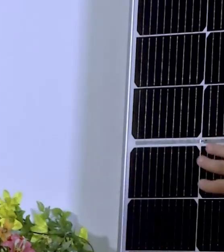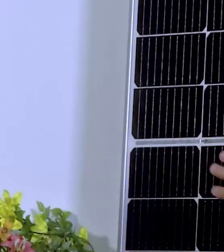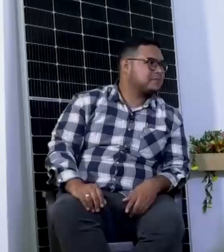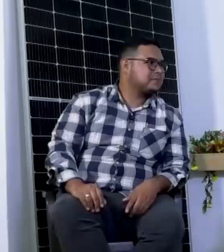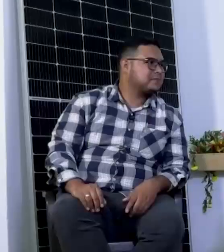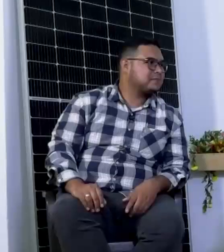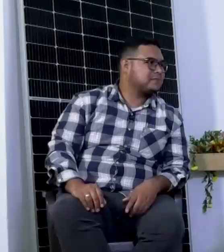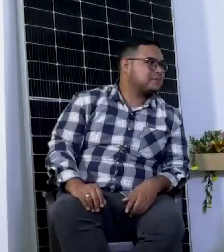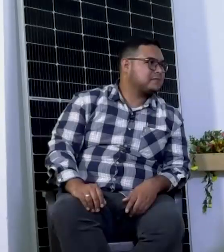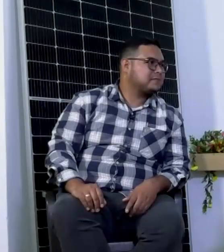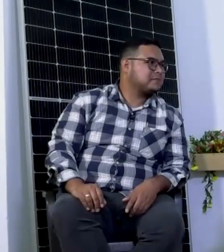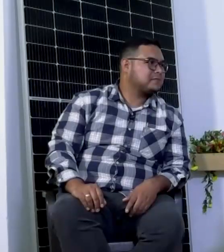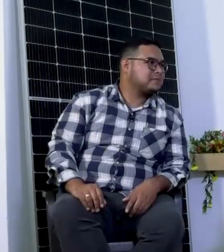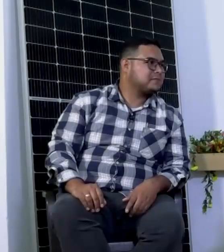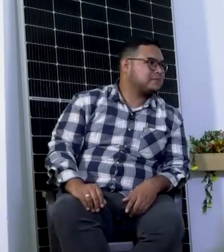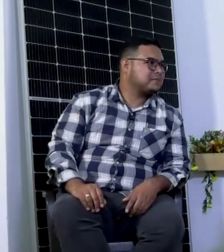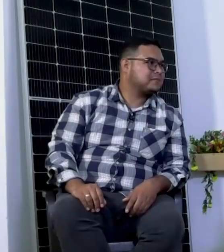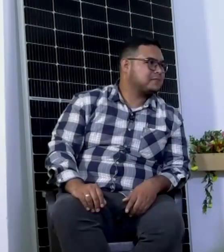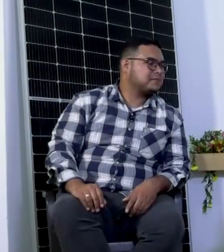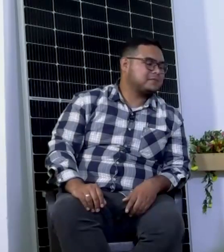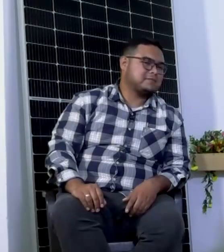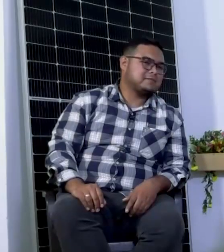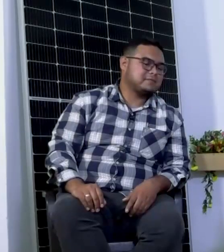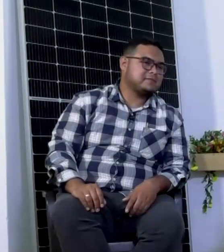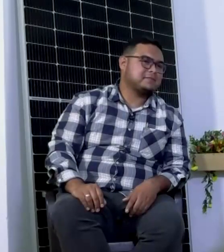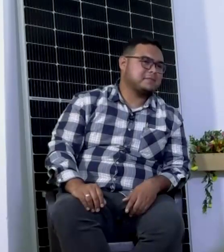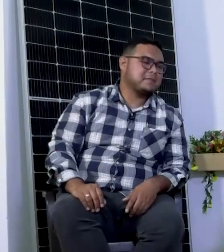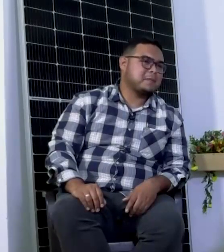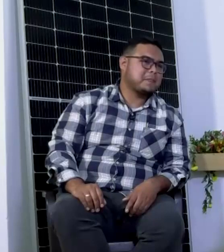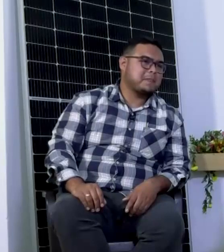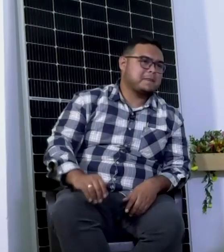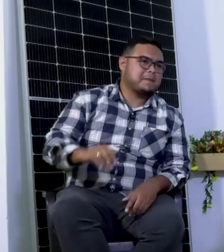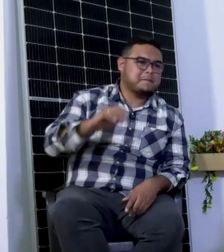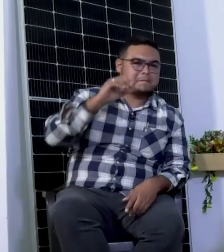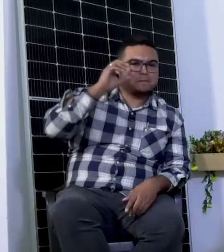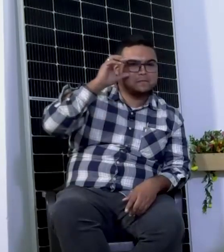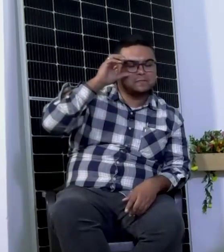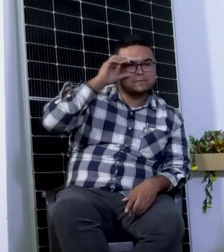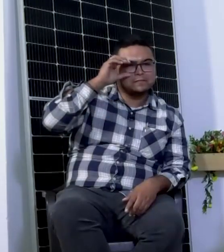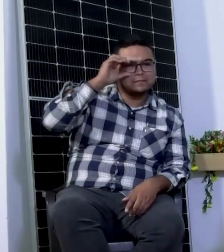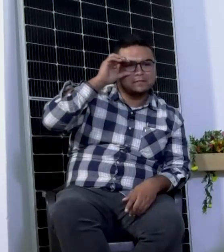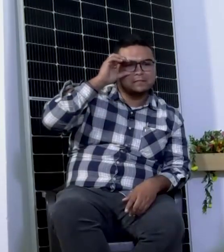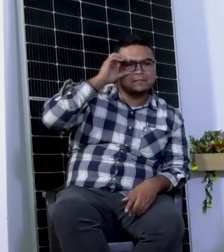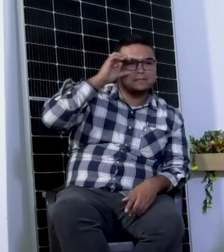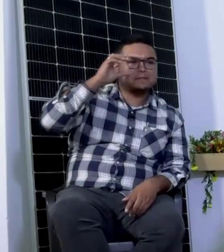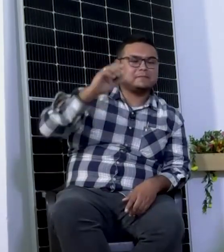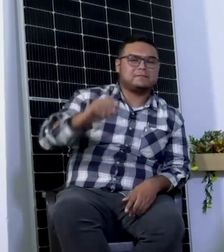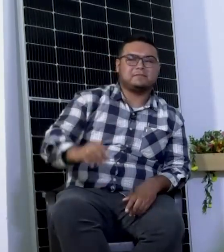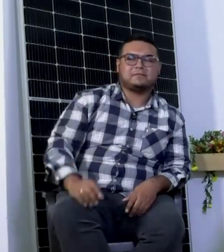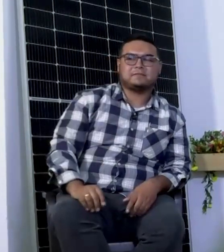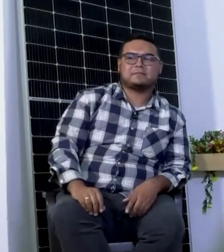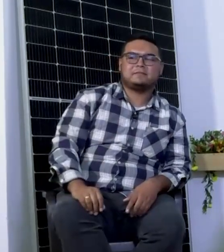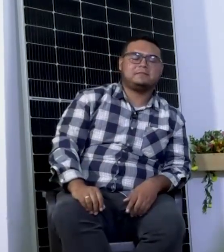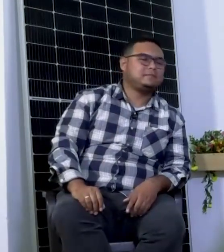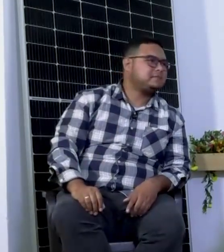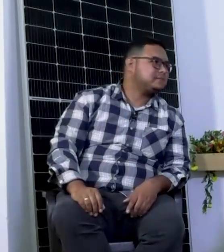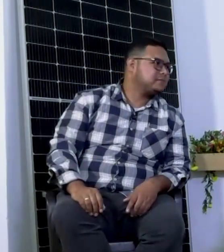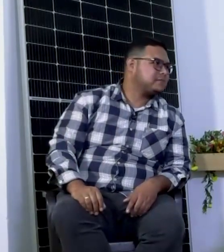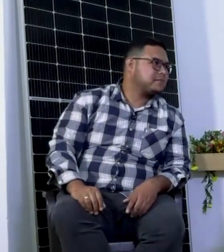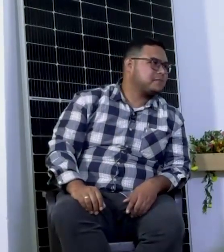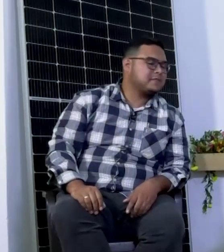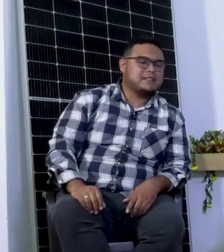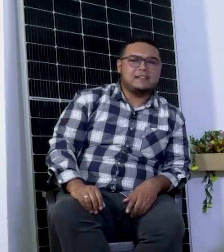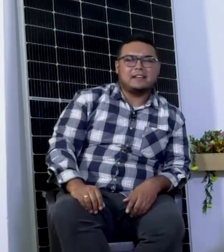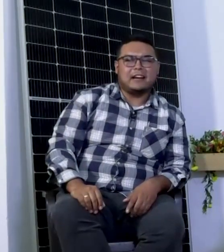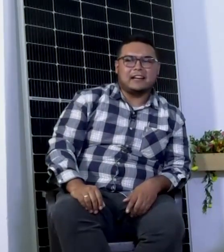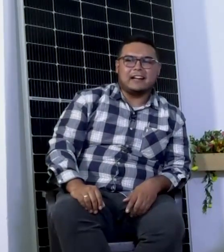un panel de estos en su casa, en su empresa. ¿Qué eficiencia? ¿Cómo puede ser ese ahorro energético en su casa en el